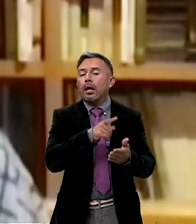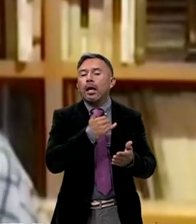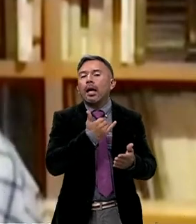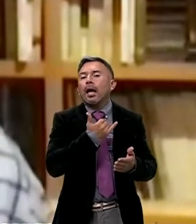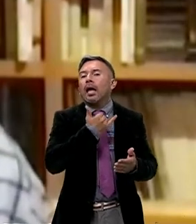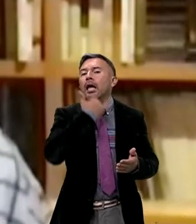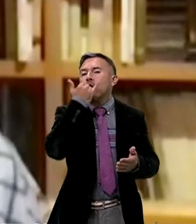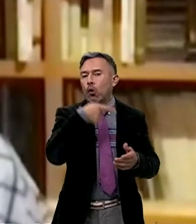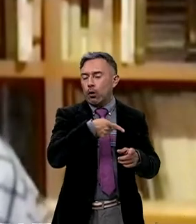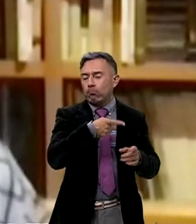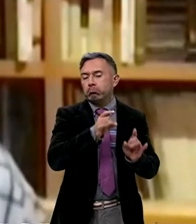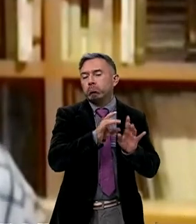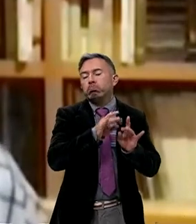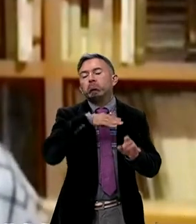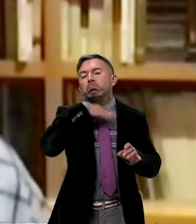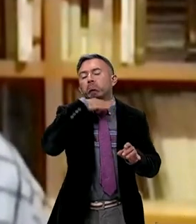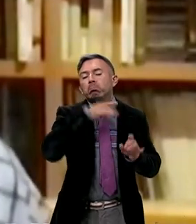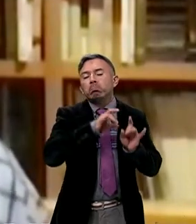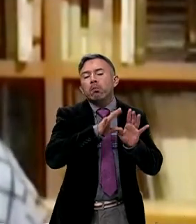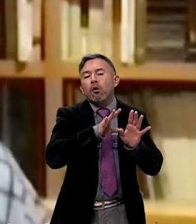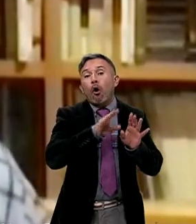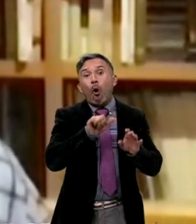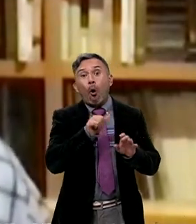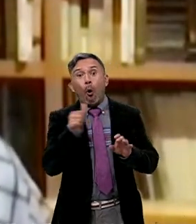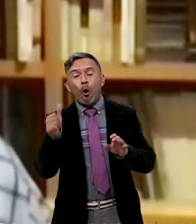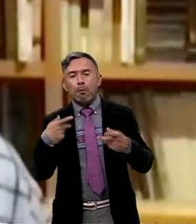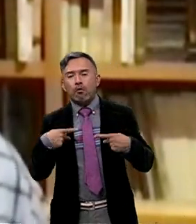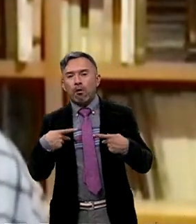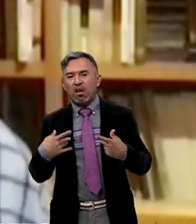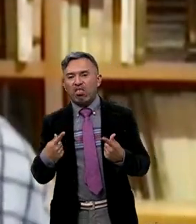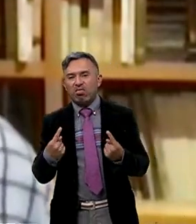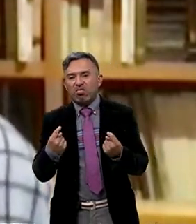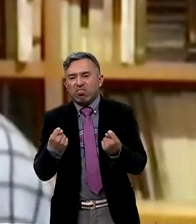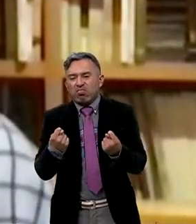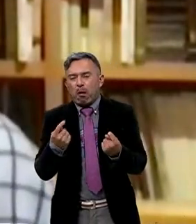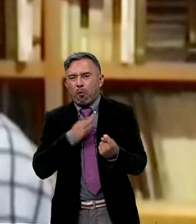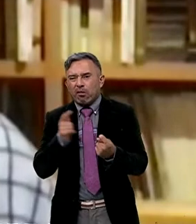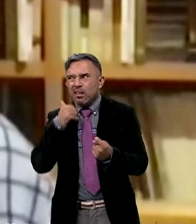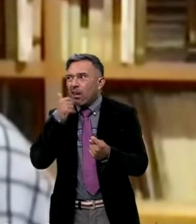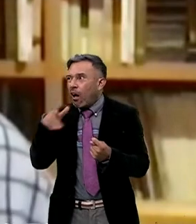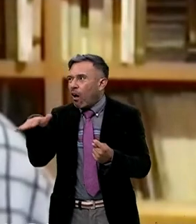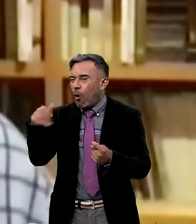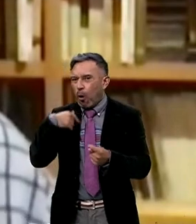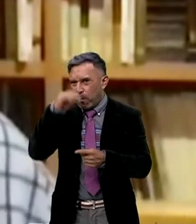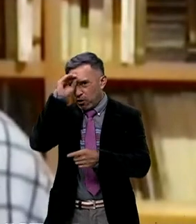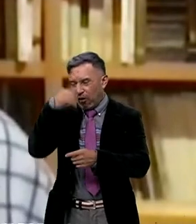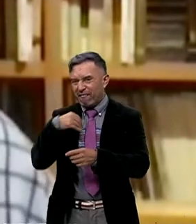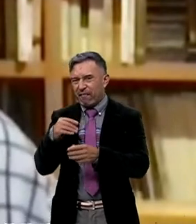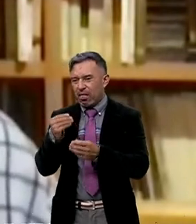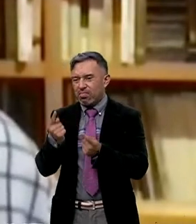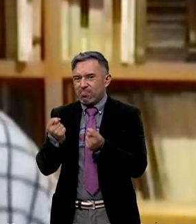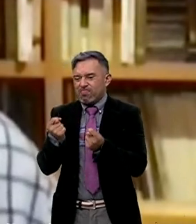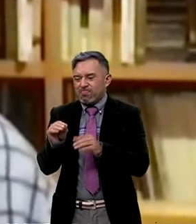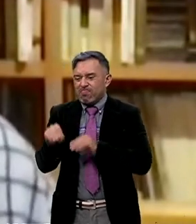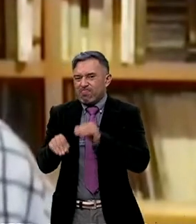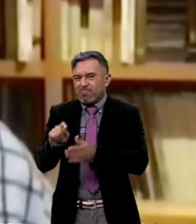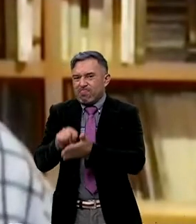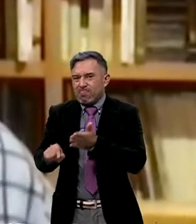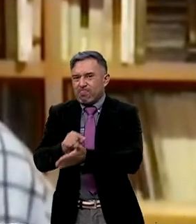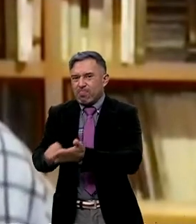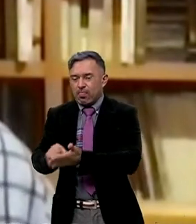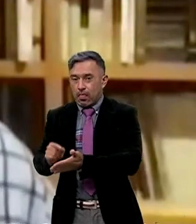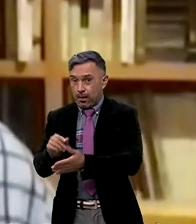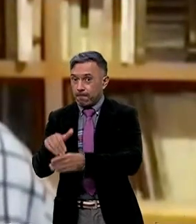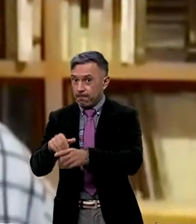lo que puede ser la alteración de la voluntad popular porque rellenar marcar